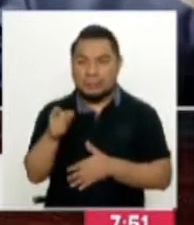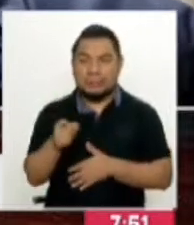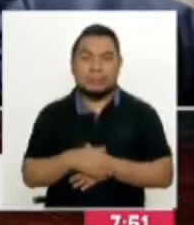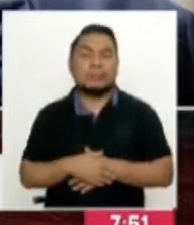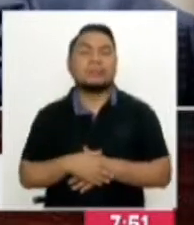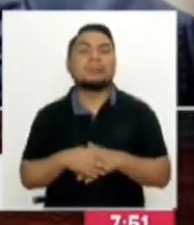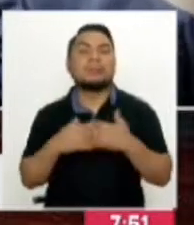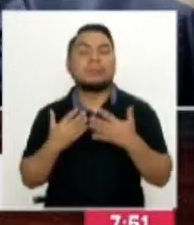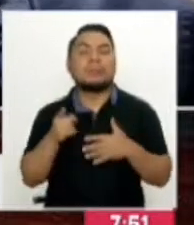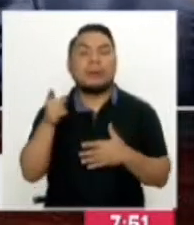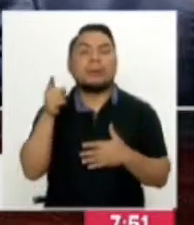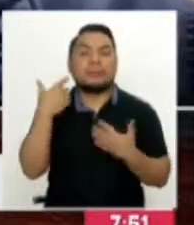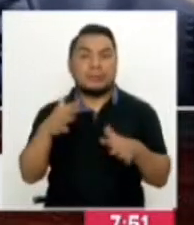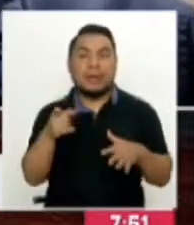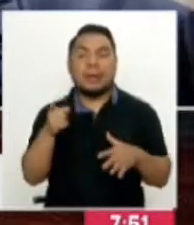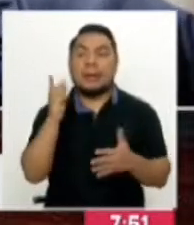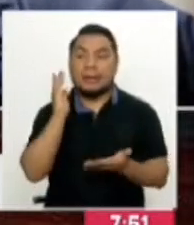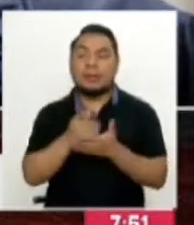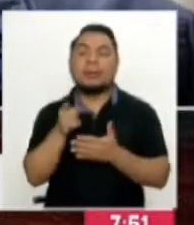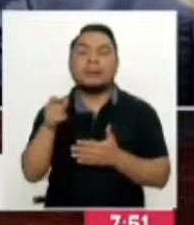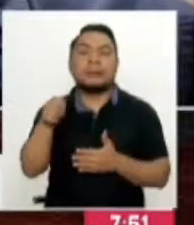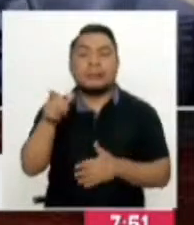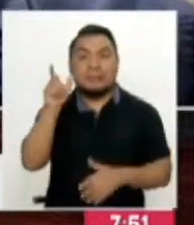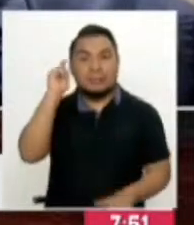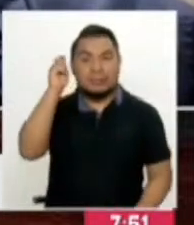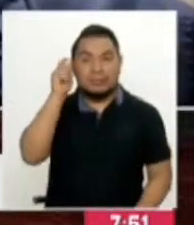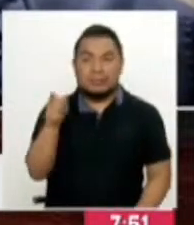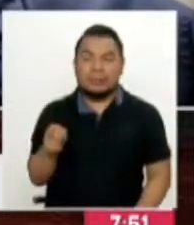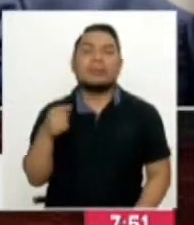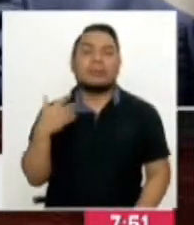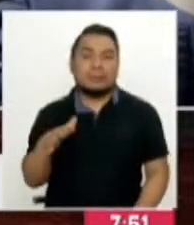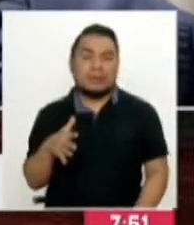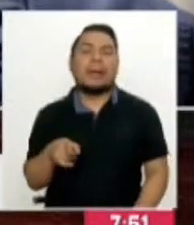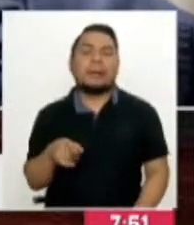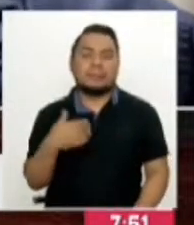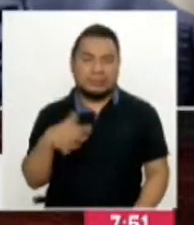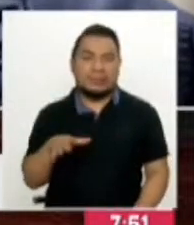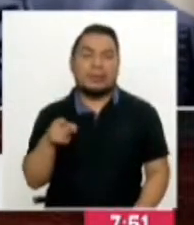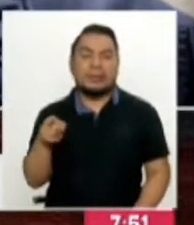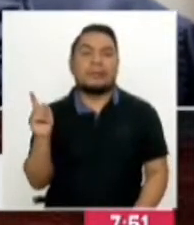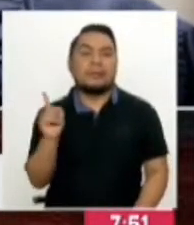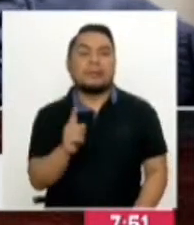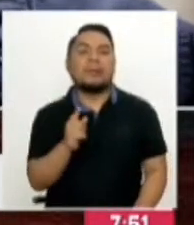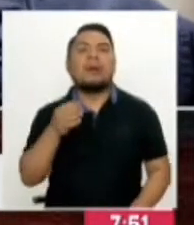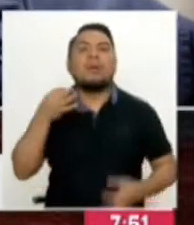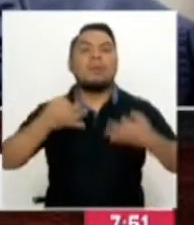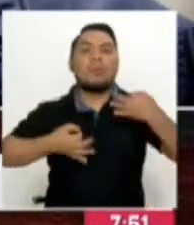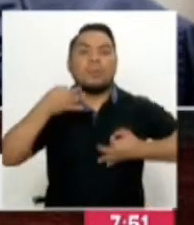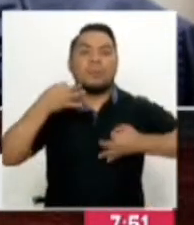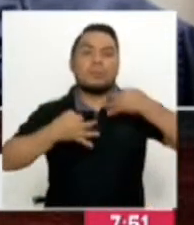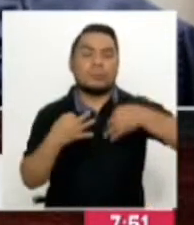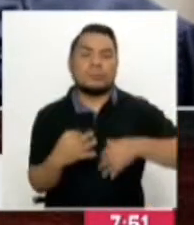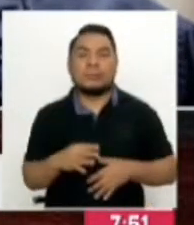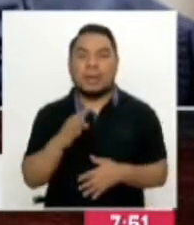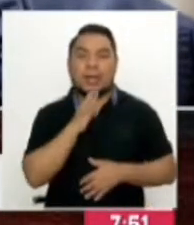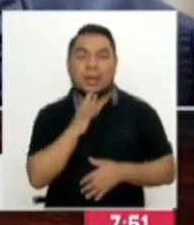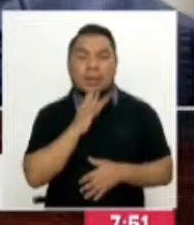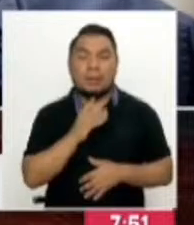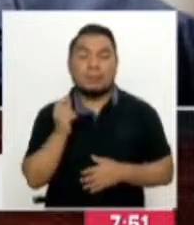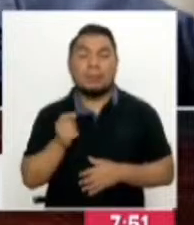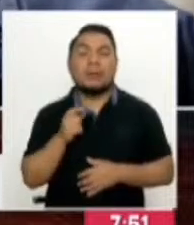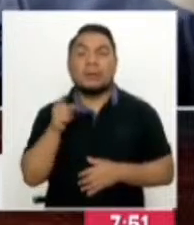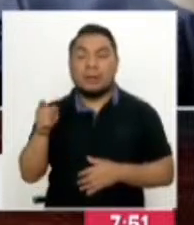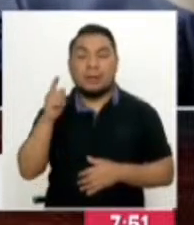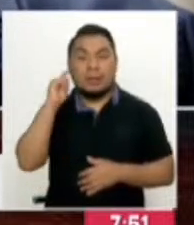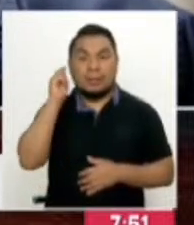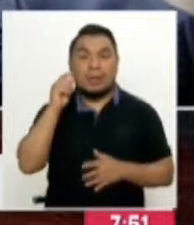o ha sido exento de pena, se convierte en testigo impropio. Tiene que ir a juicio oral, porque recuerden que en la colaboración eficaz